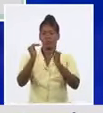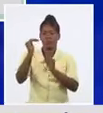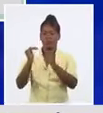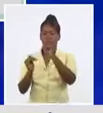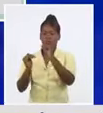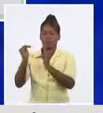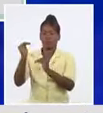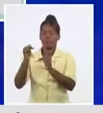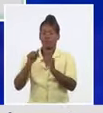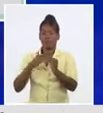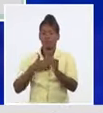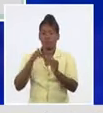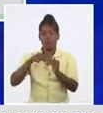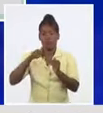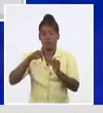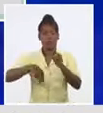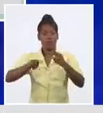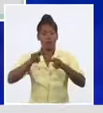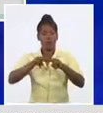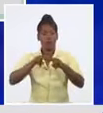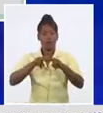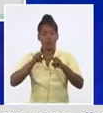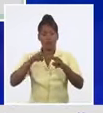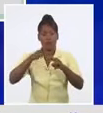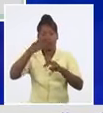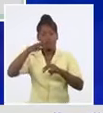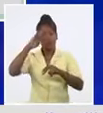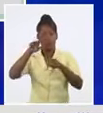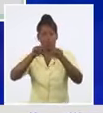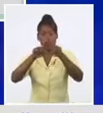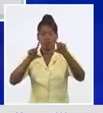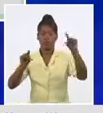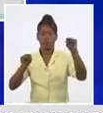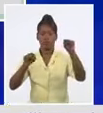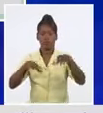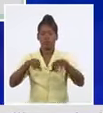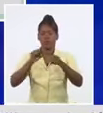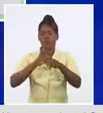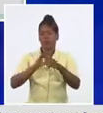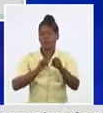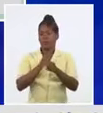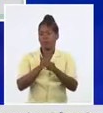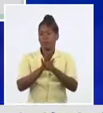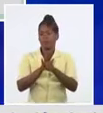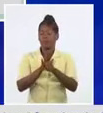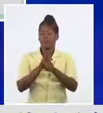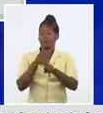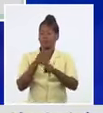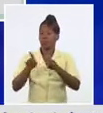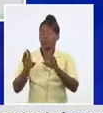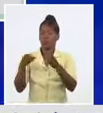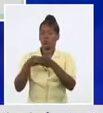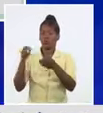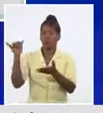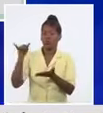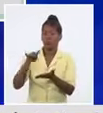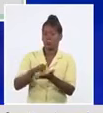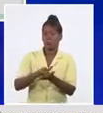importados, donde se puede ver que el número de casos en los últimos 15 días ha